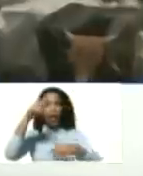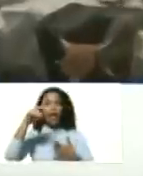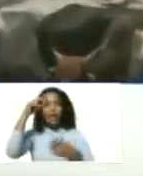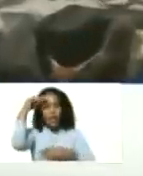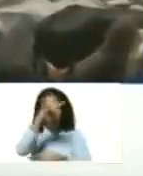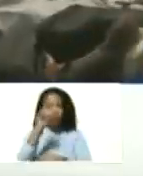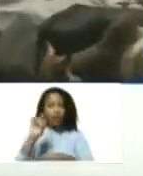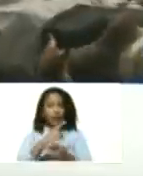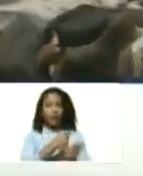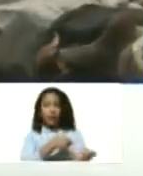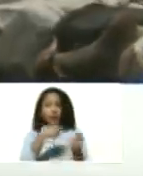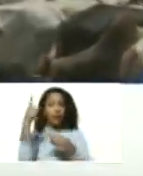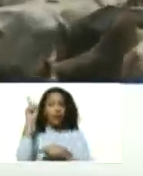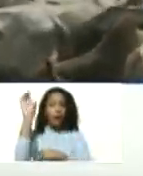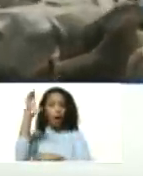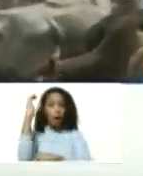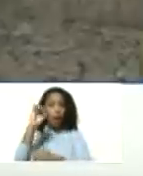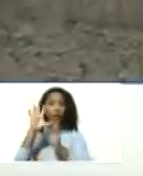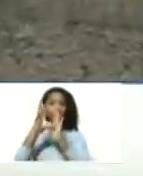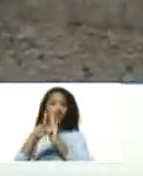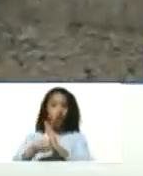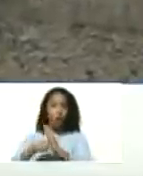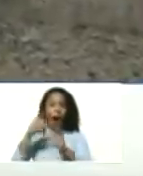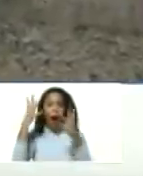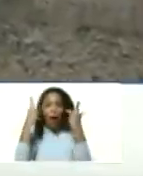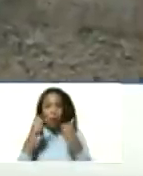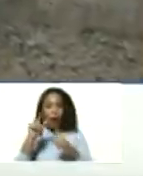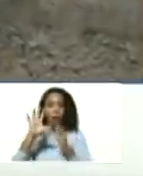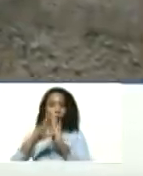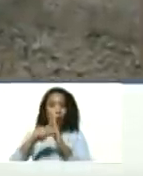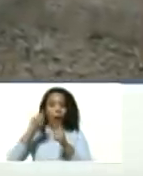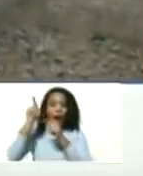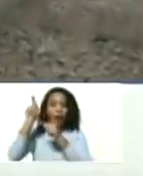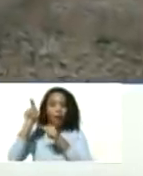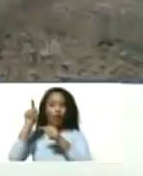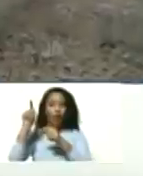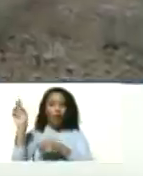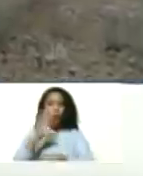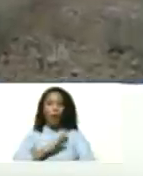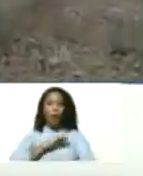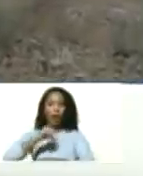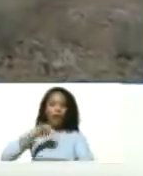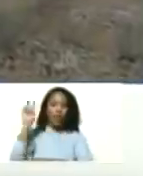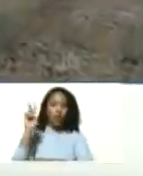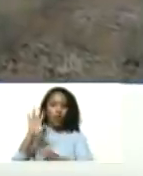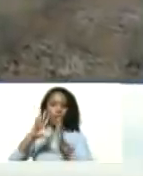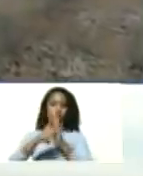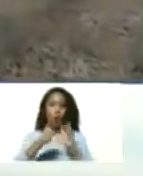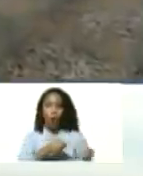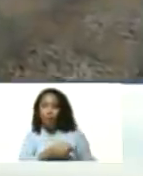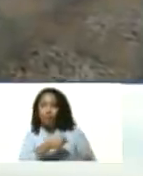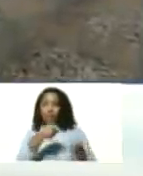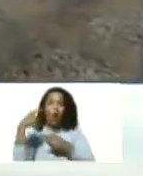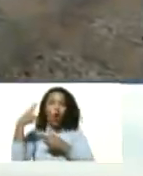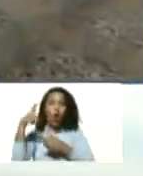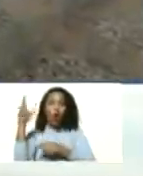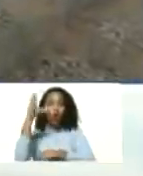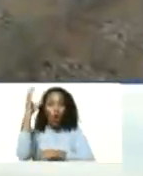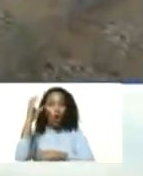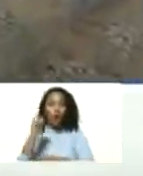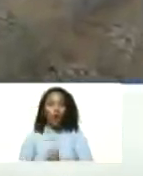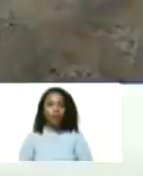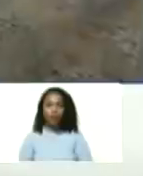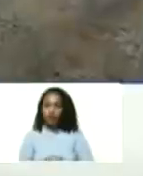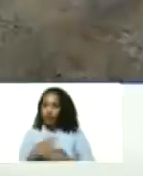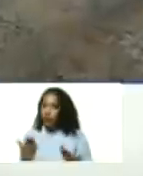para colombia se roban se roban el ganado venezolano y se lo llevan para colombia a